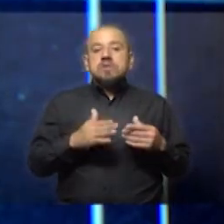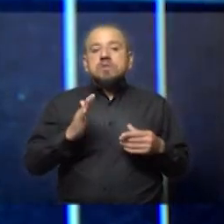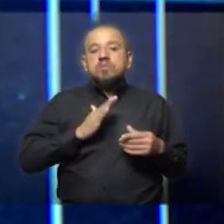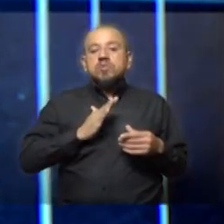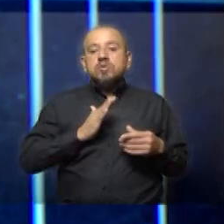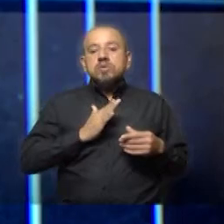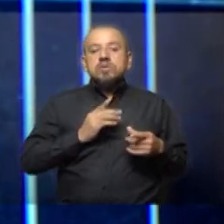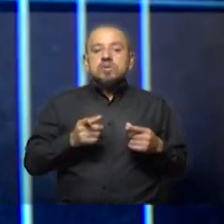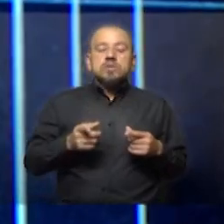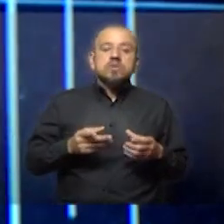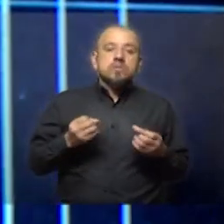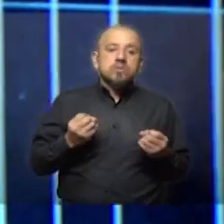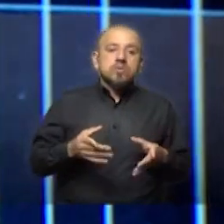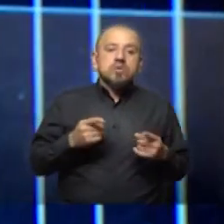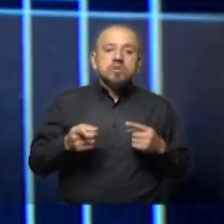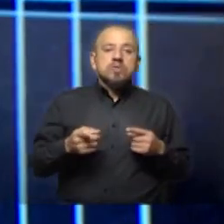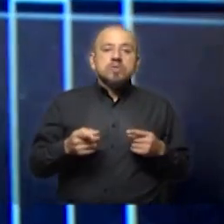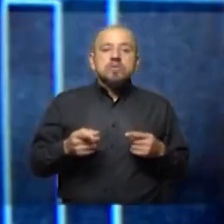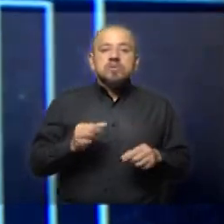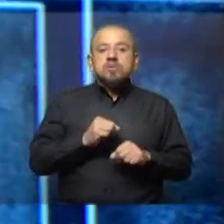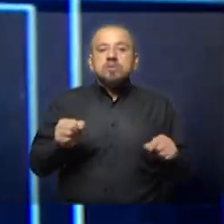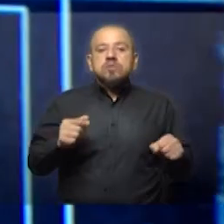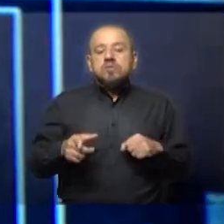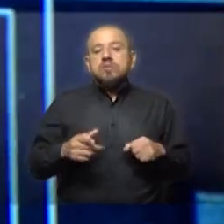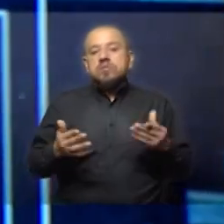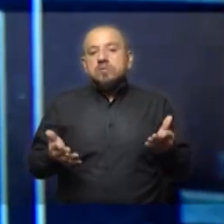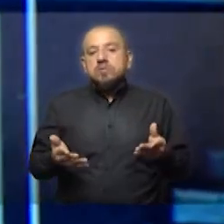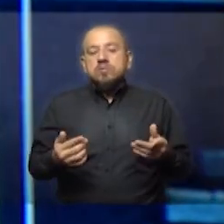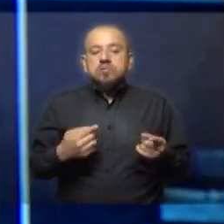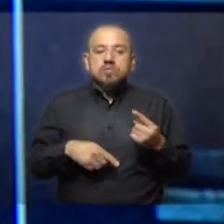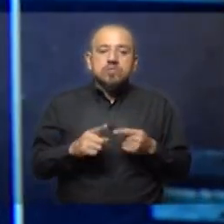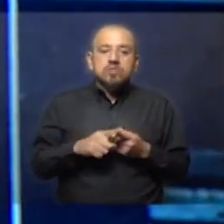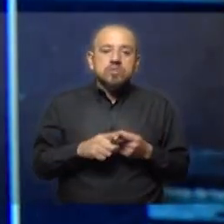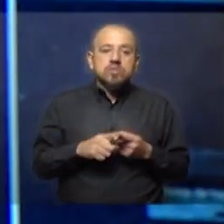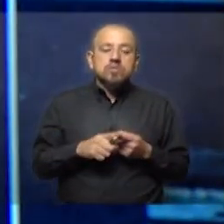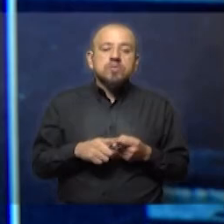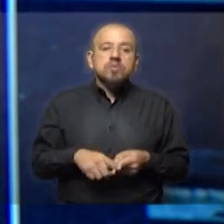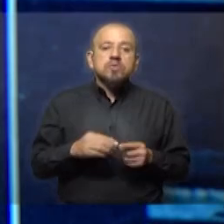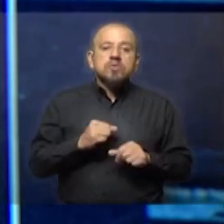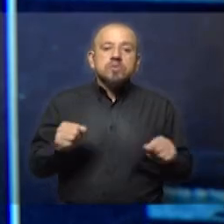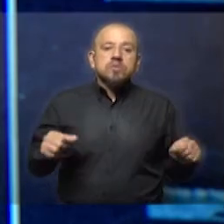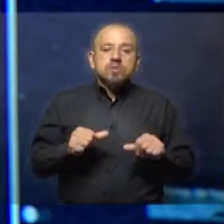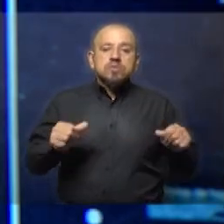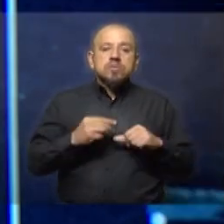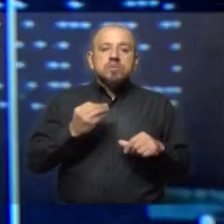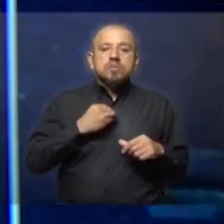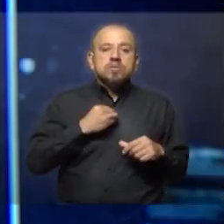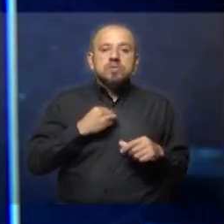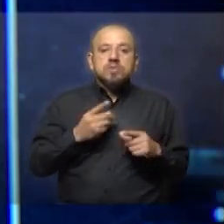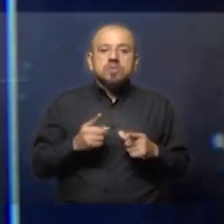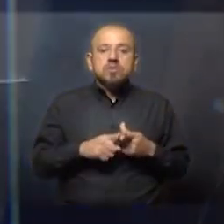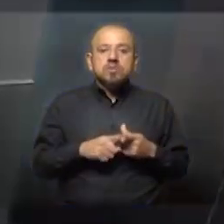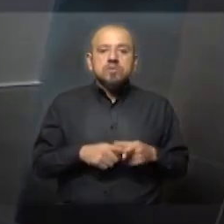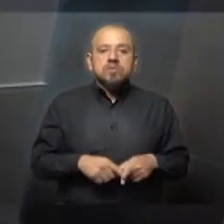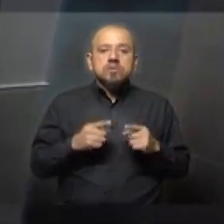no tenga que justificar porque en esas razones puede haber razones avergonzantes sí Y que lo pueda hacer por su sola voluntad y